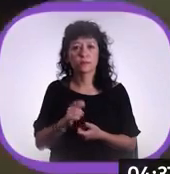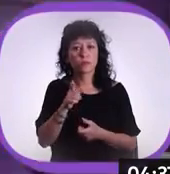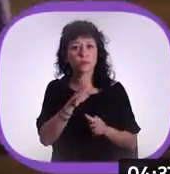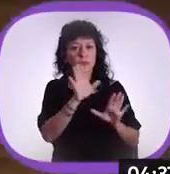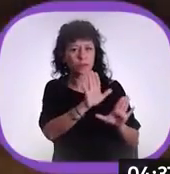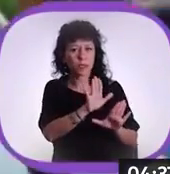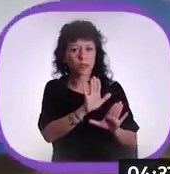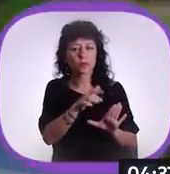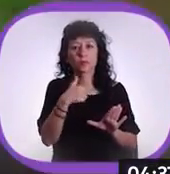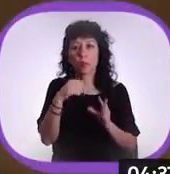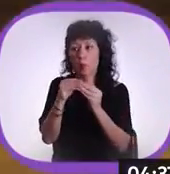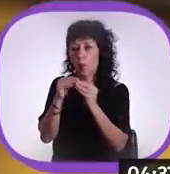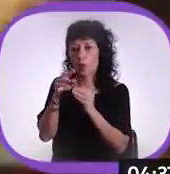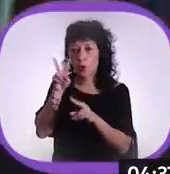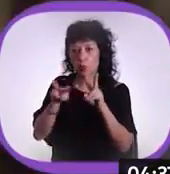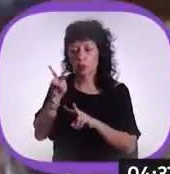¡Iré por ver!